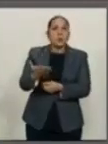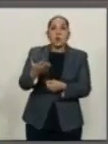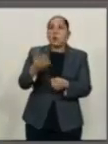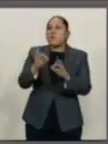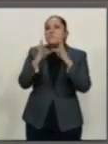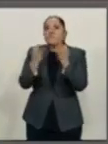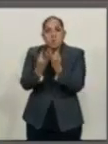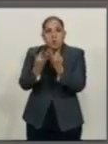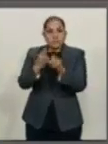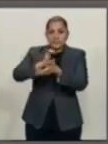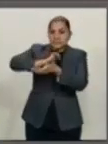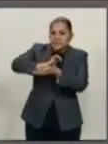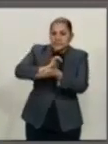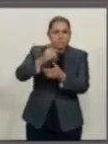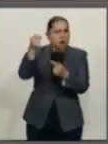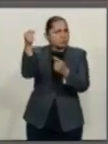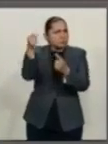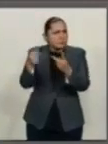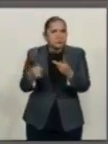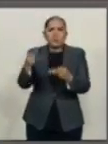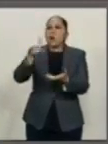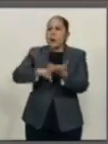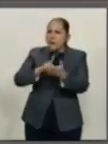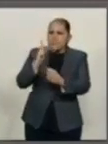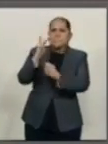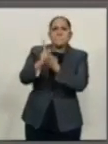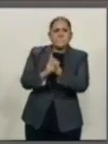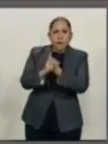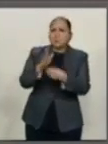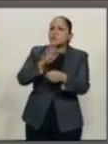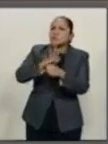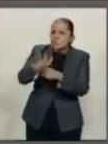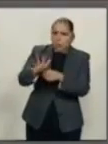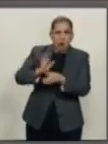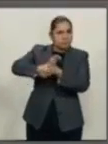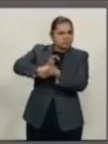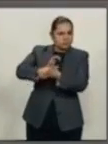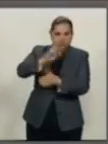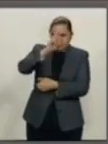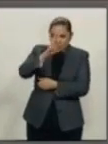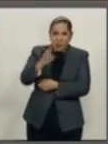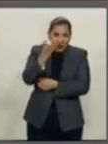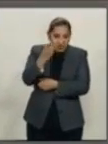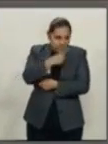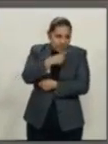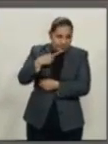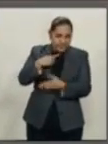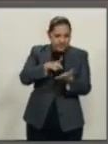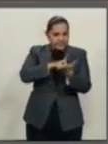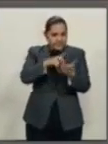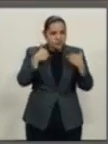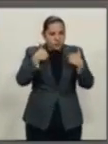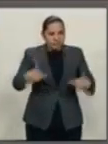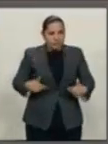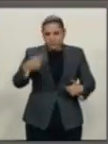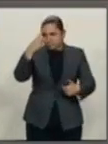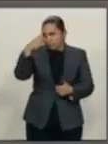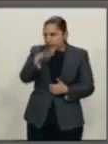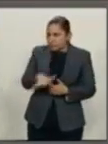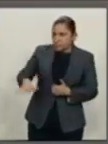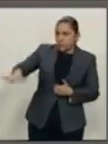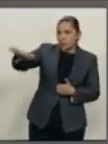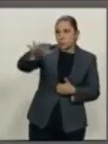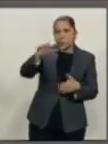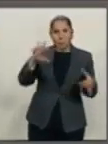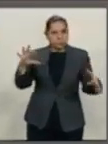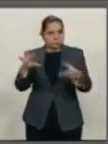en este sentido debemos de ser enfáticos en la universalidad de los derechos humanos. Asimismo, el artículo primero de